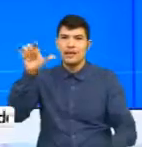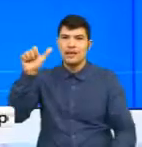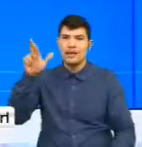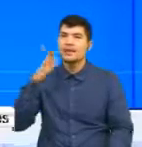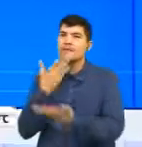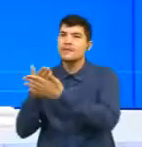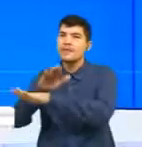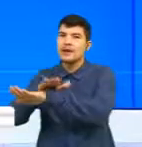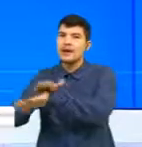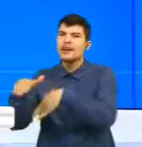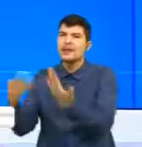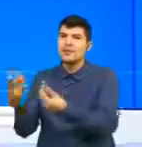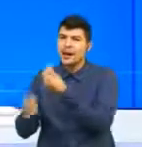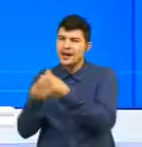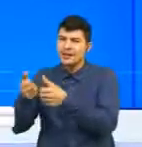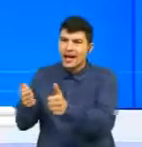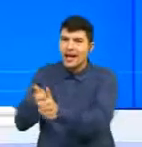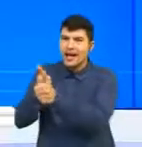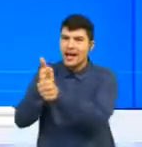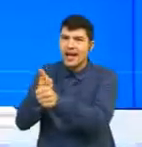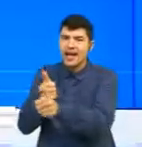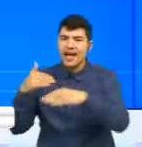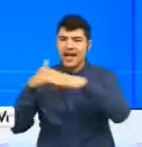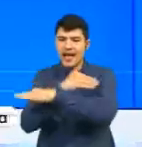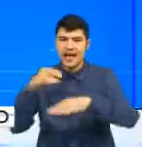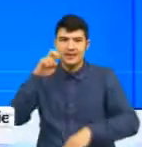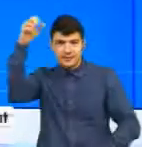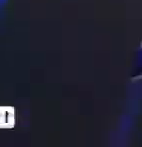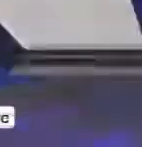Pilar, muy buenas tardes. ¿Y cómo se realizará este acompañamiento en las vías de norte de Santander?